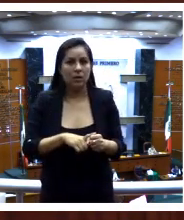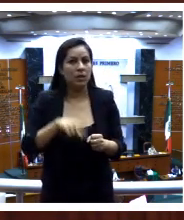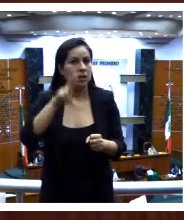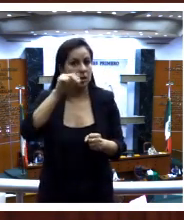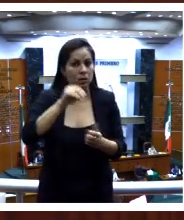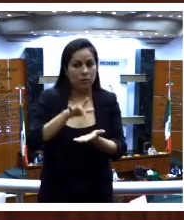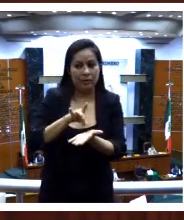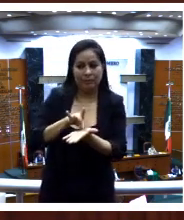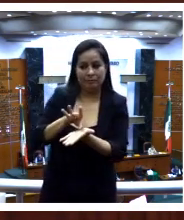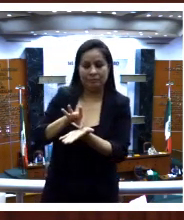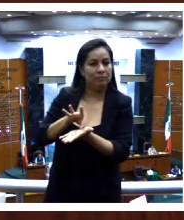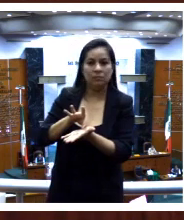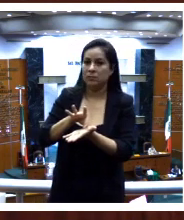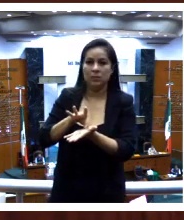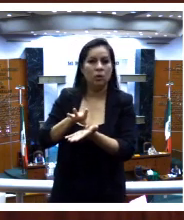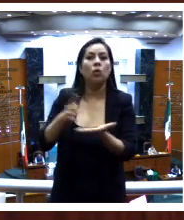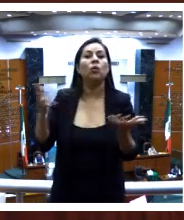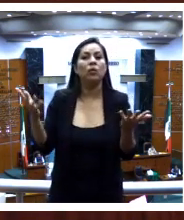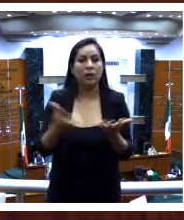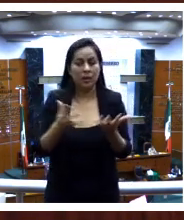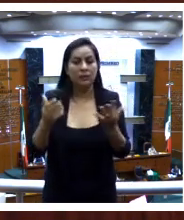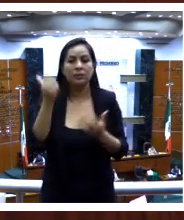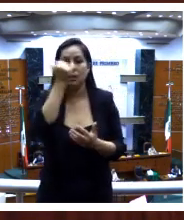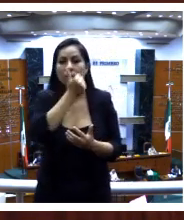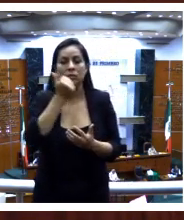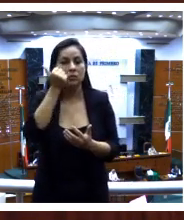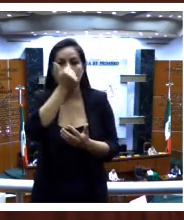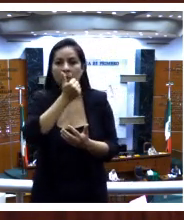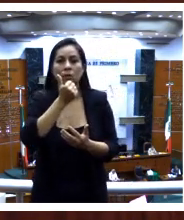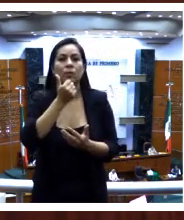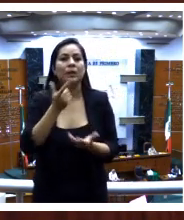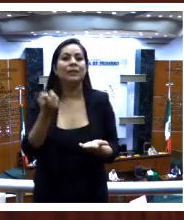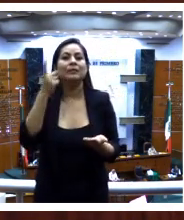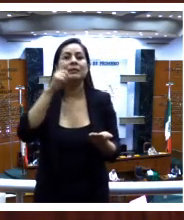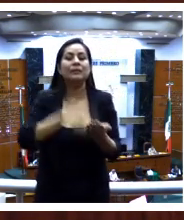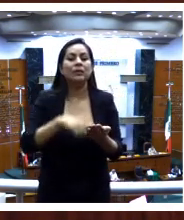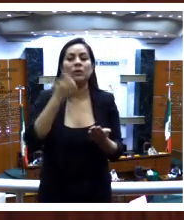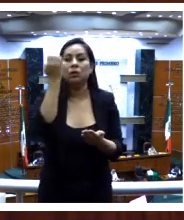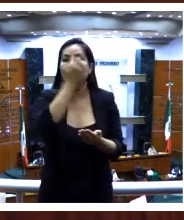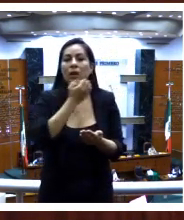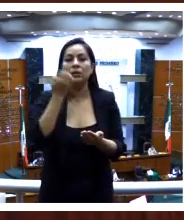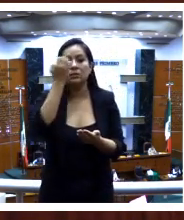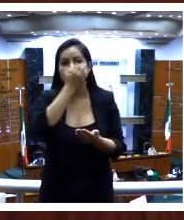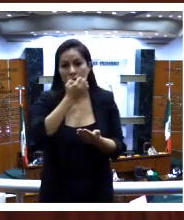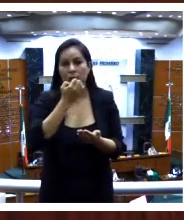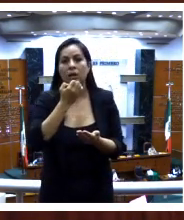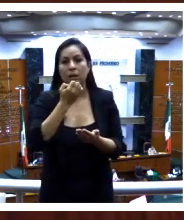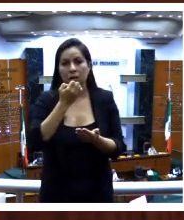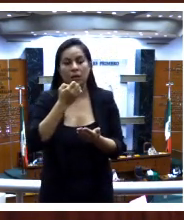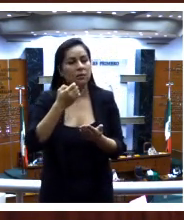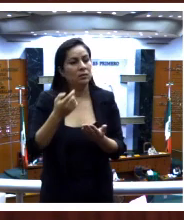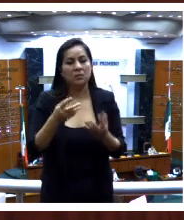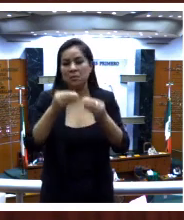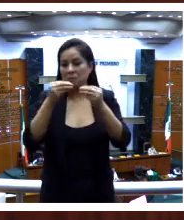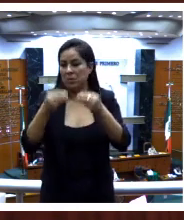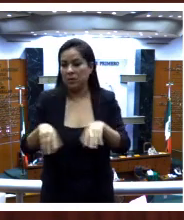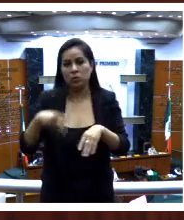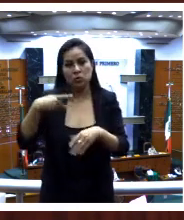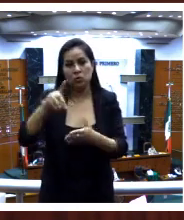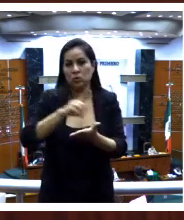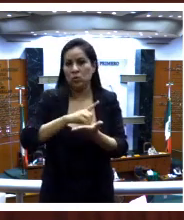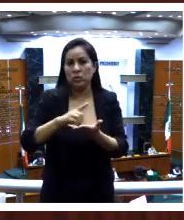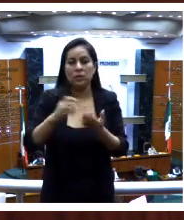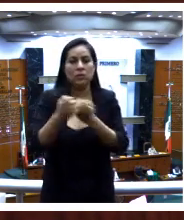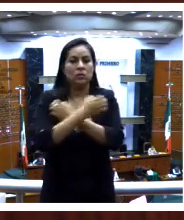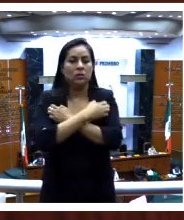debe segregar, lo cual permite que los alumnos estén dentro de las escuelas sin perder su derecho a